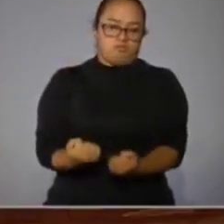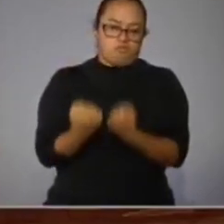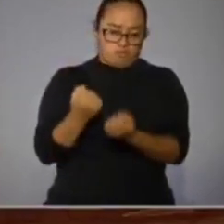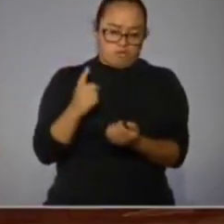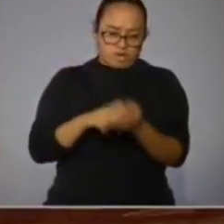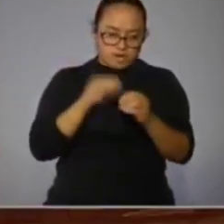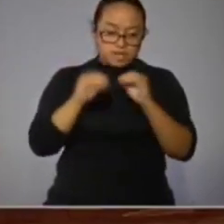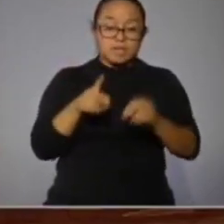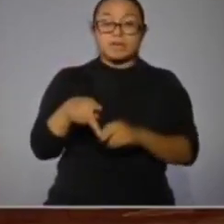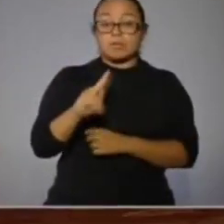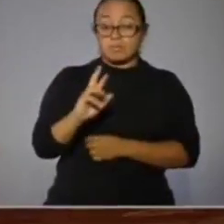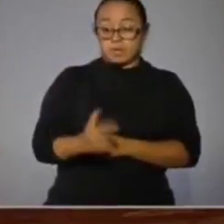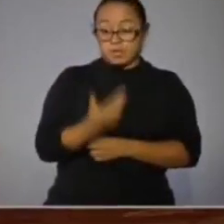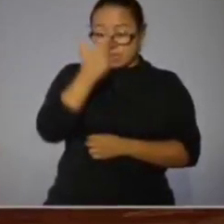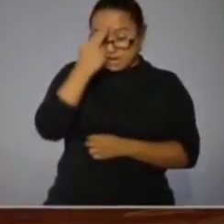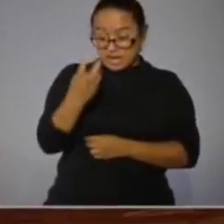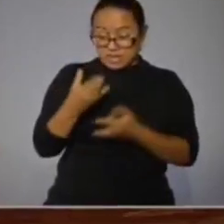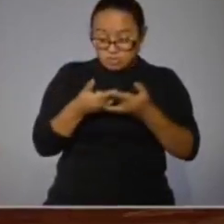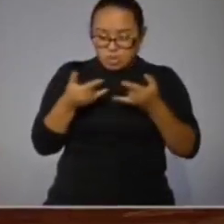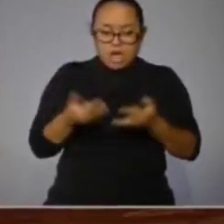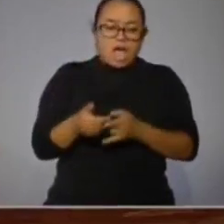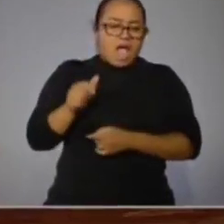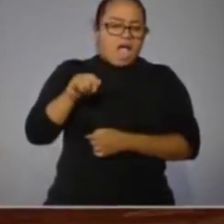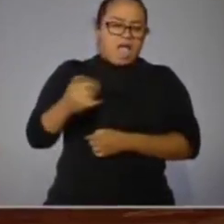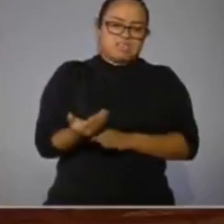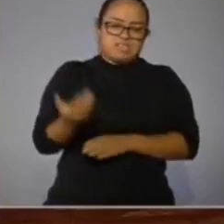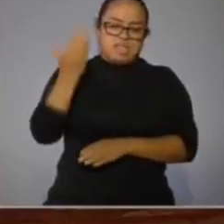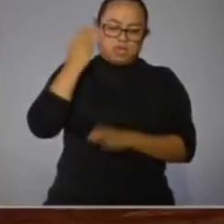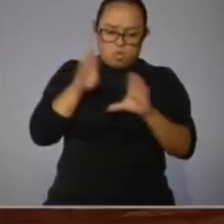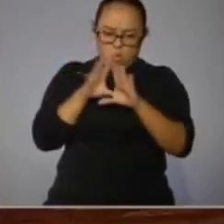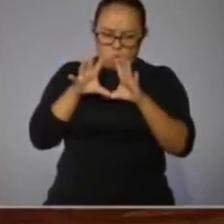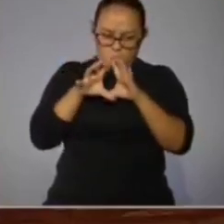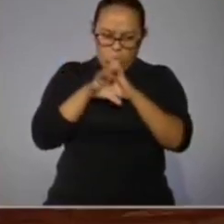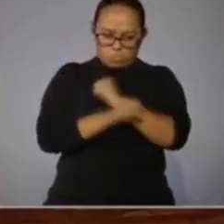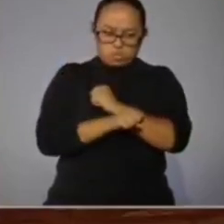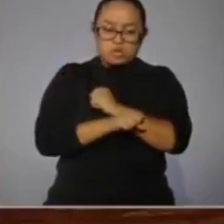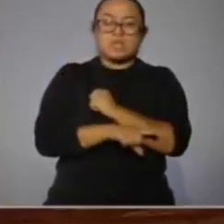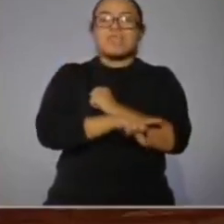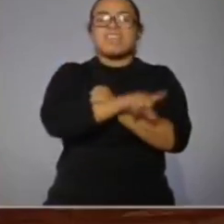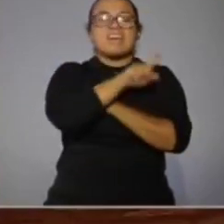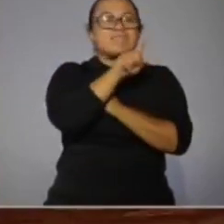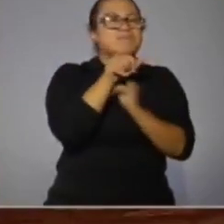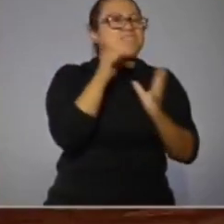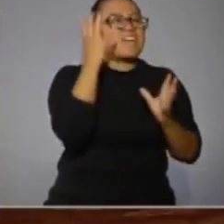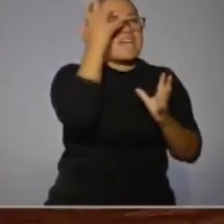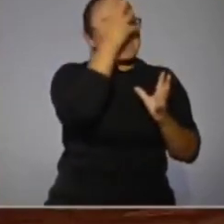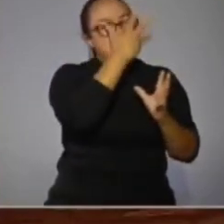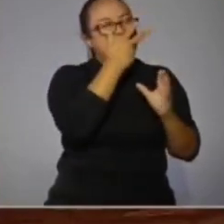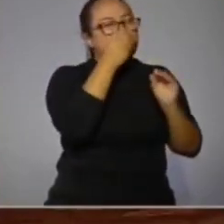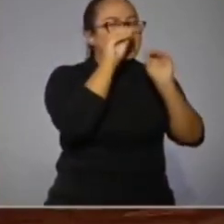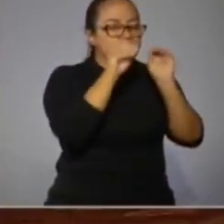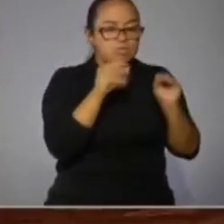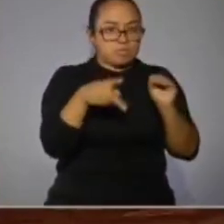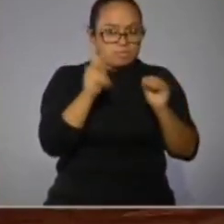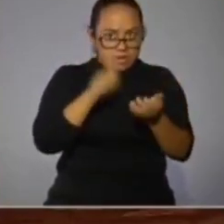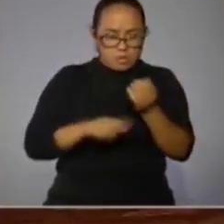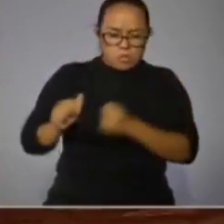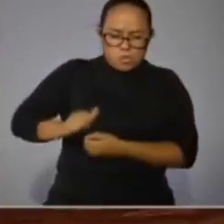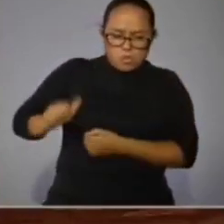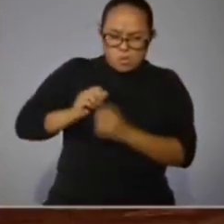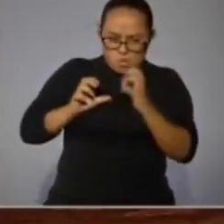contenido, pero recordemos que los cuentos realmente eran así, eran bastante oscuros. Ya después se les dio esta maquilladita. En el